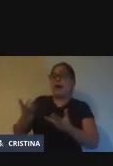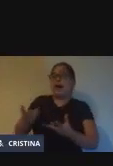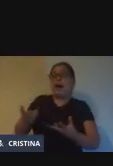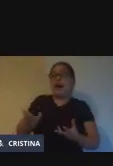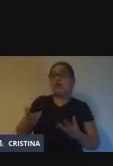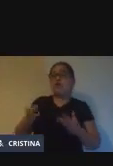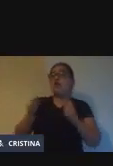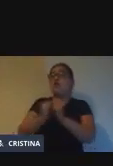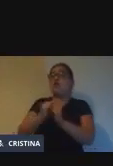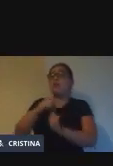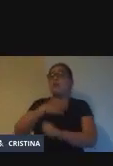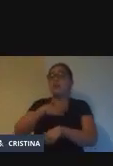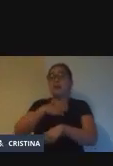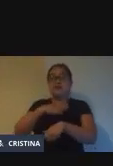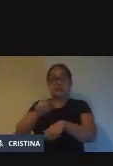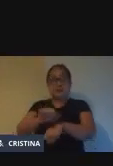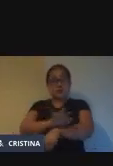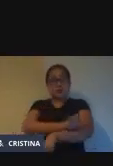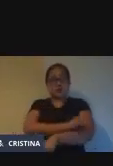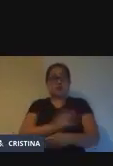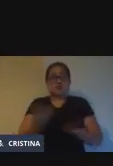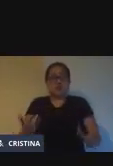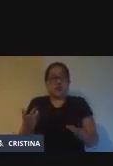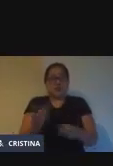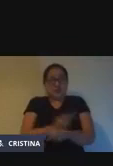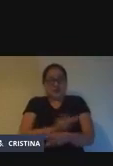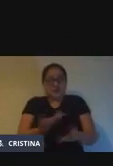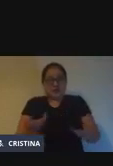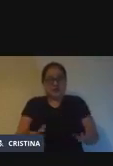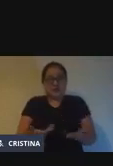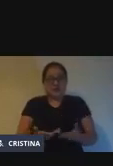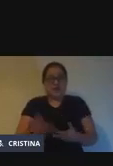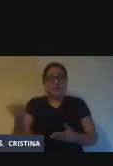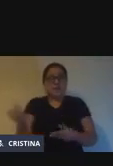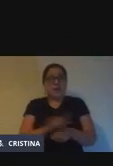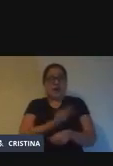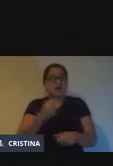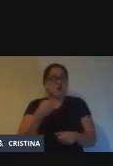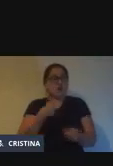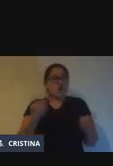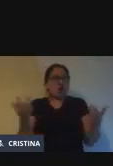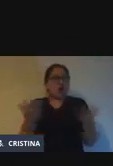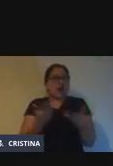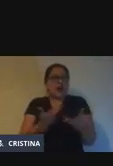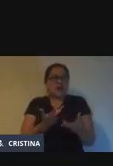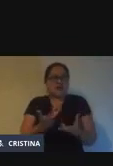llamar. Las emociones intensas lo que te provocan es una reactividad emocional.